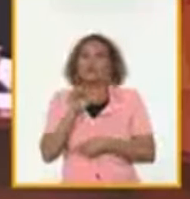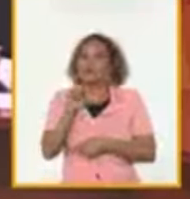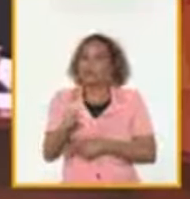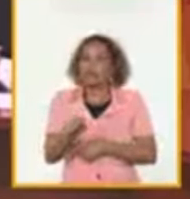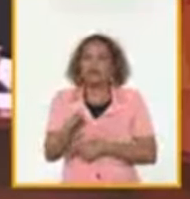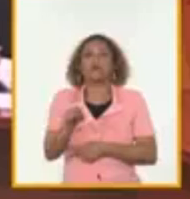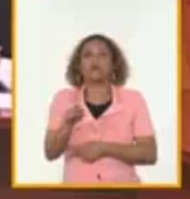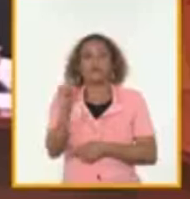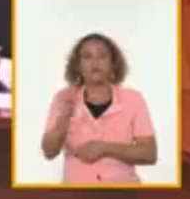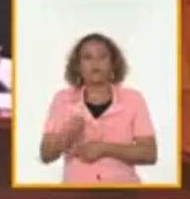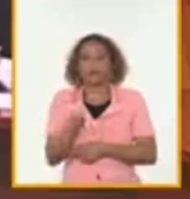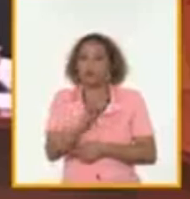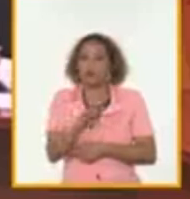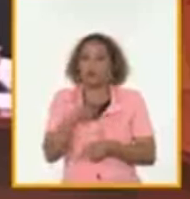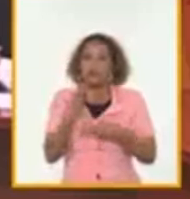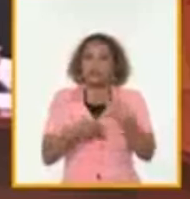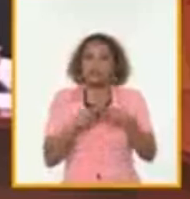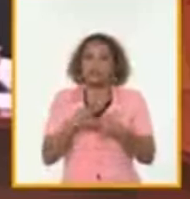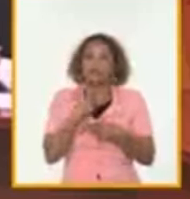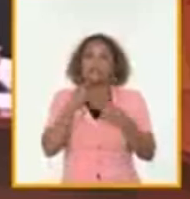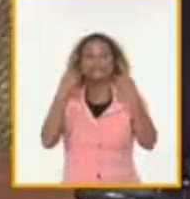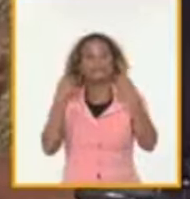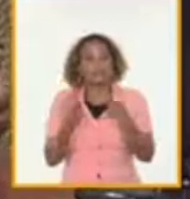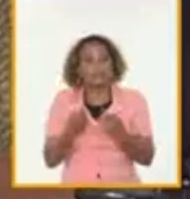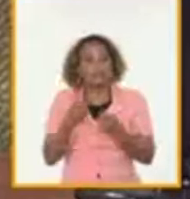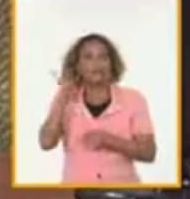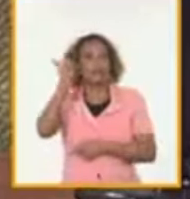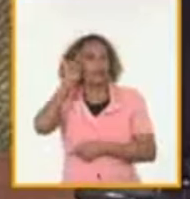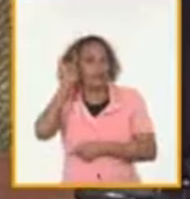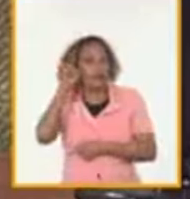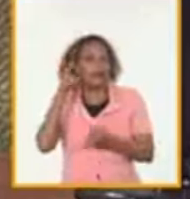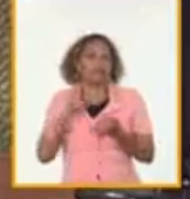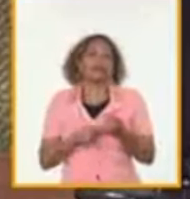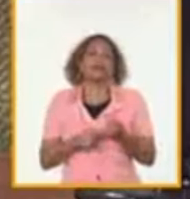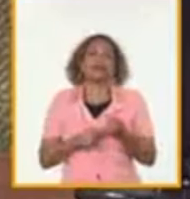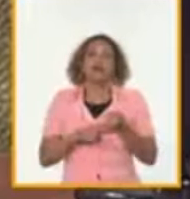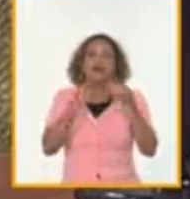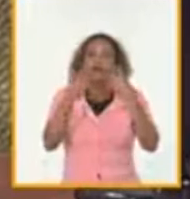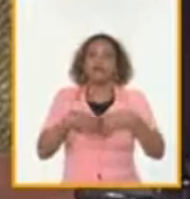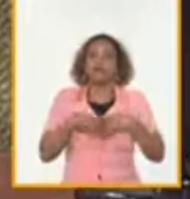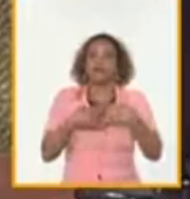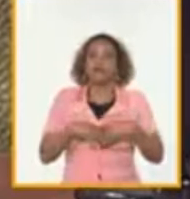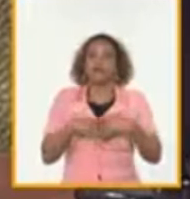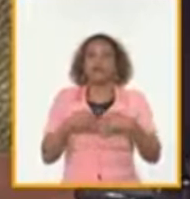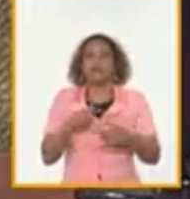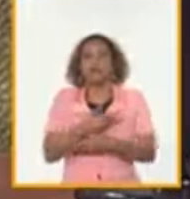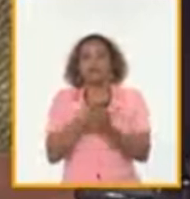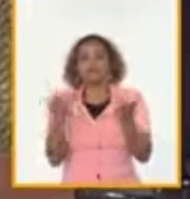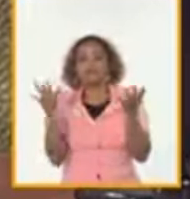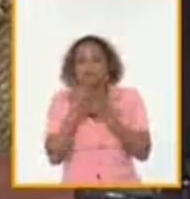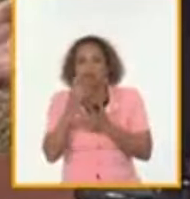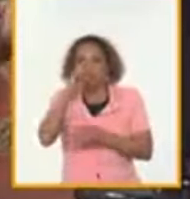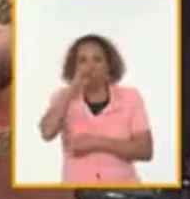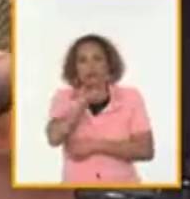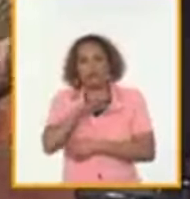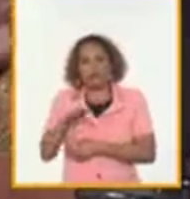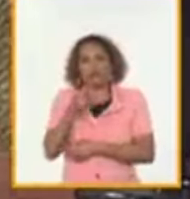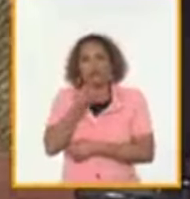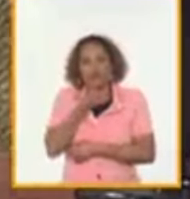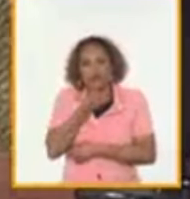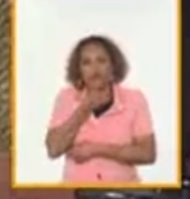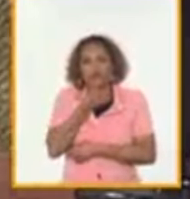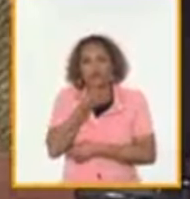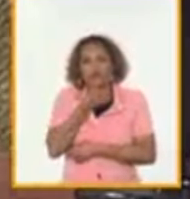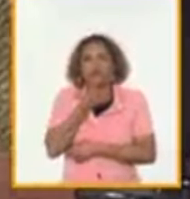lo estamos haciendo porque realmente necesitamos esa leche necesitamos esas producciones para llevarla a los niños para llevarla a los ancianos y ya te